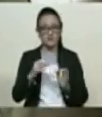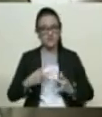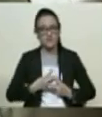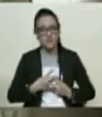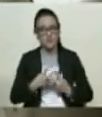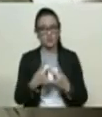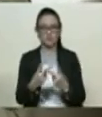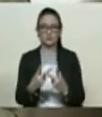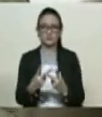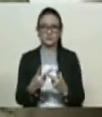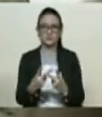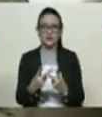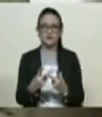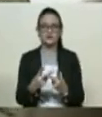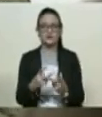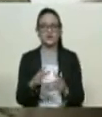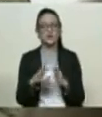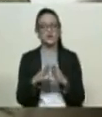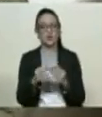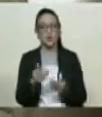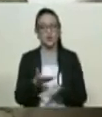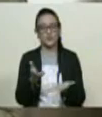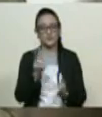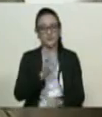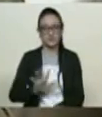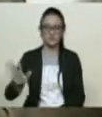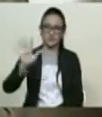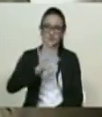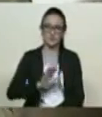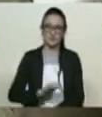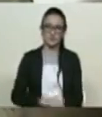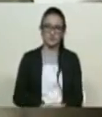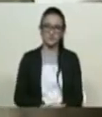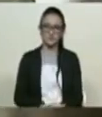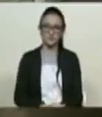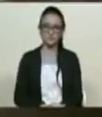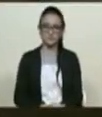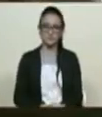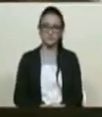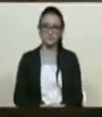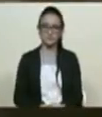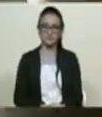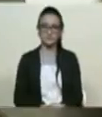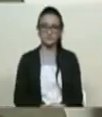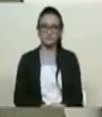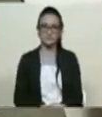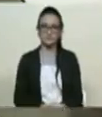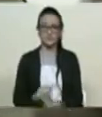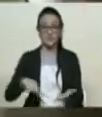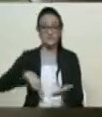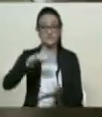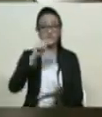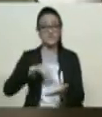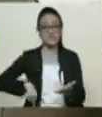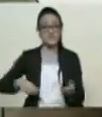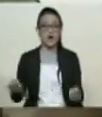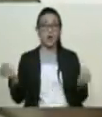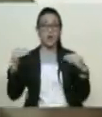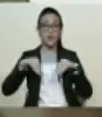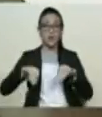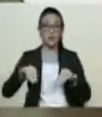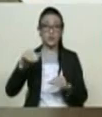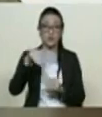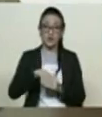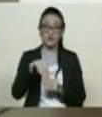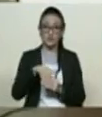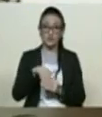voluntad soberana de las venezolanas y los venezolanos. La firma del acuerdo electoral en